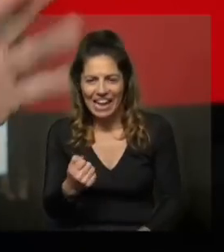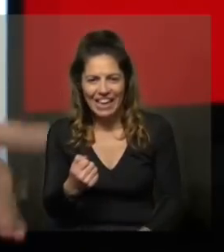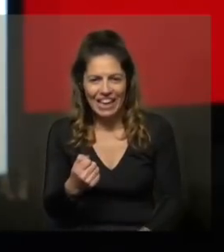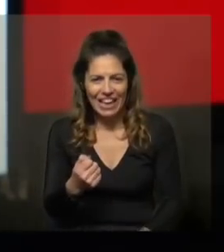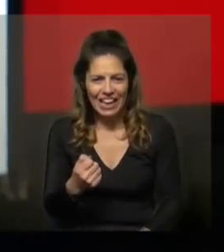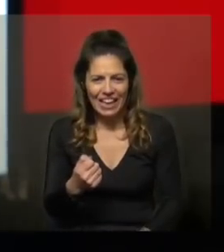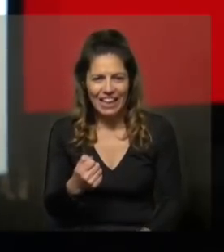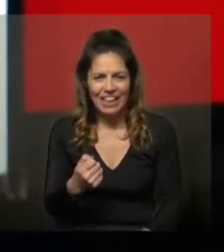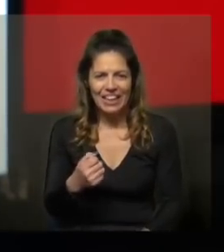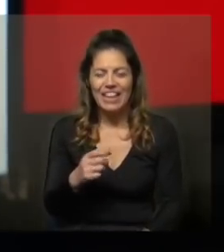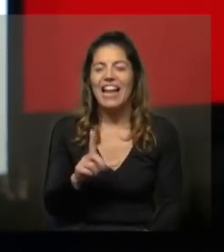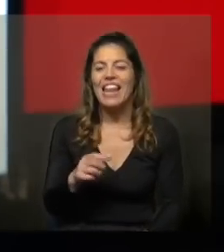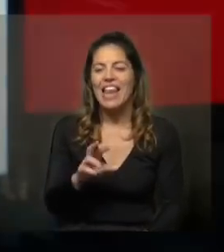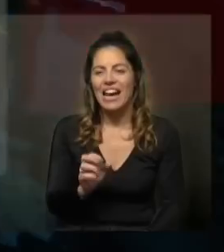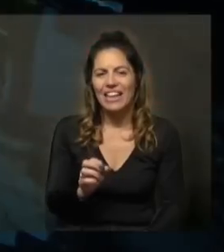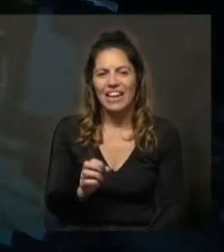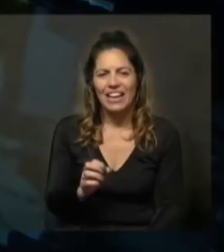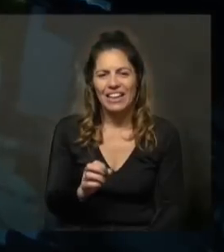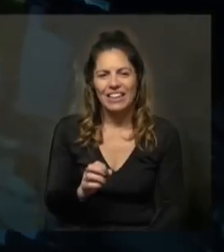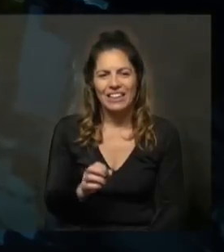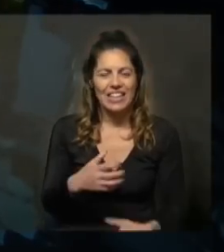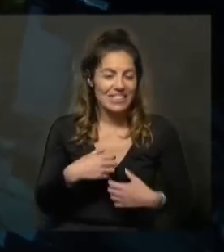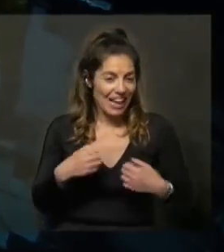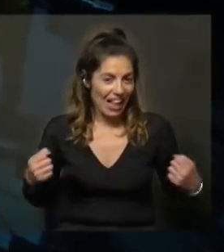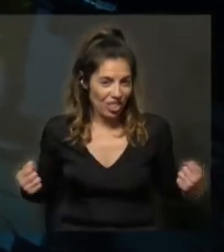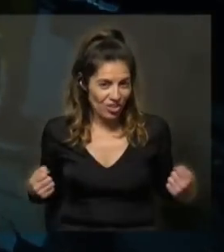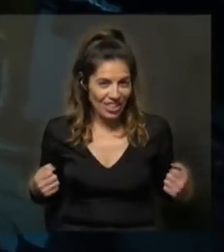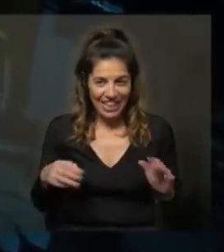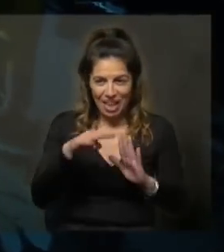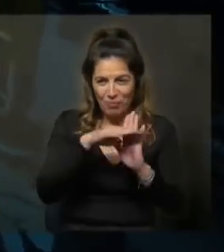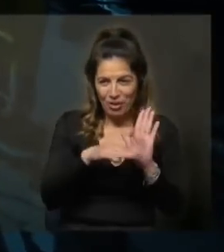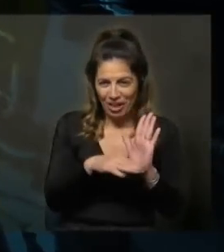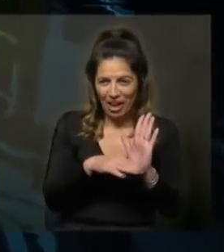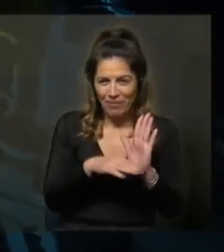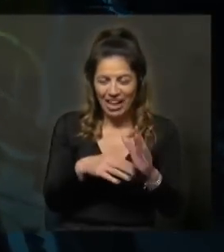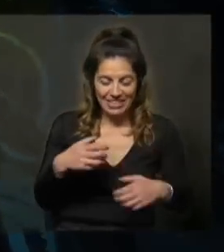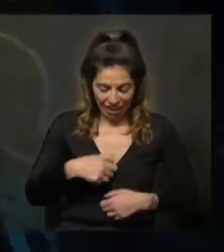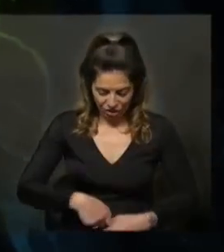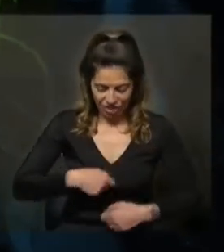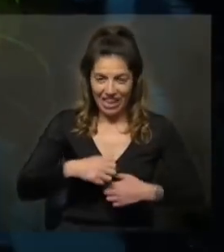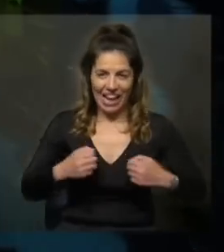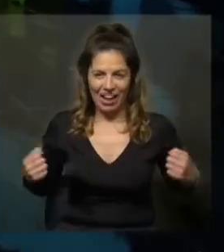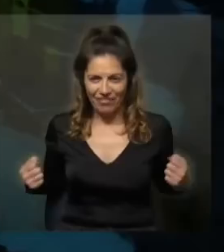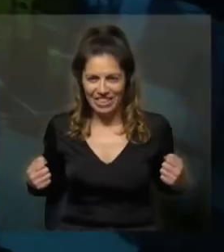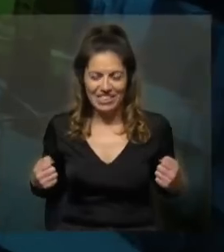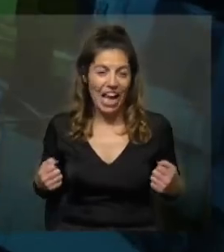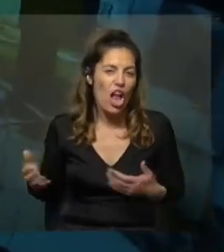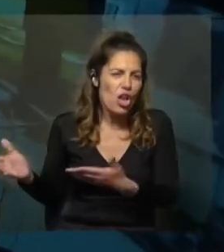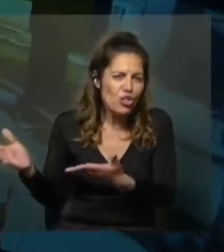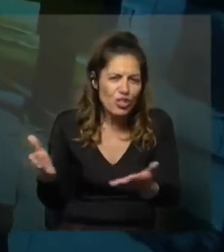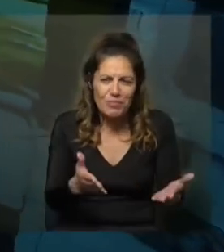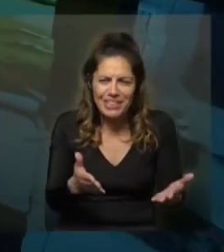de la República desnudándose en el programa sacándose la camisa invitados que vinieron